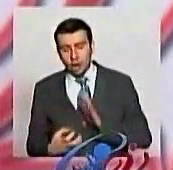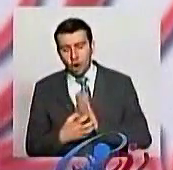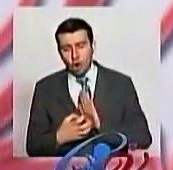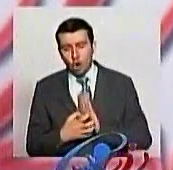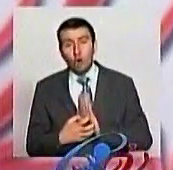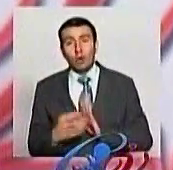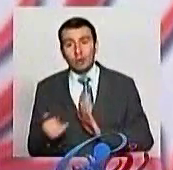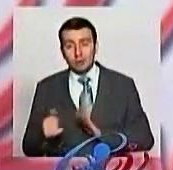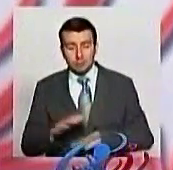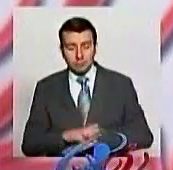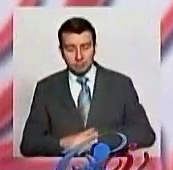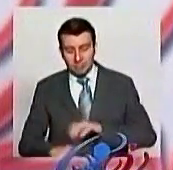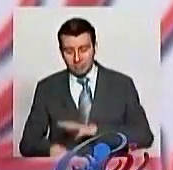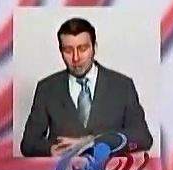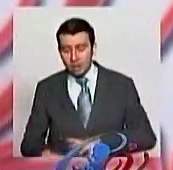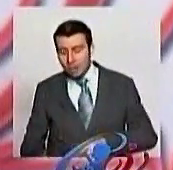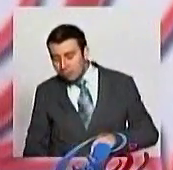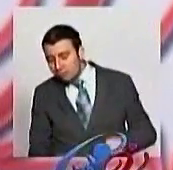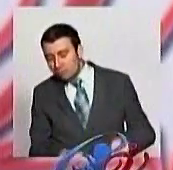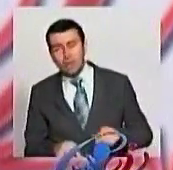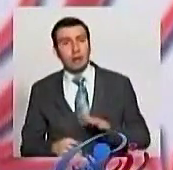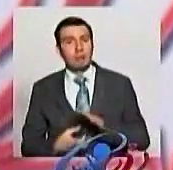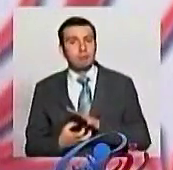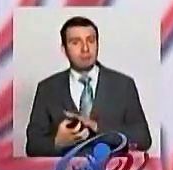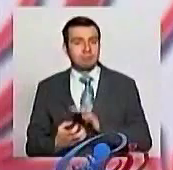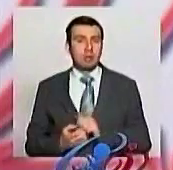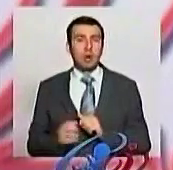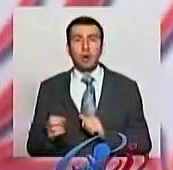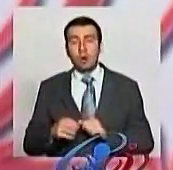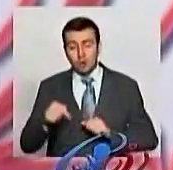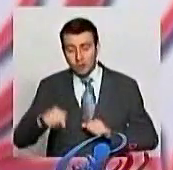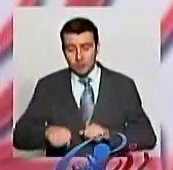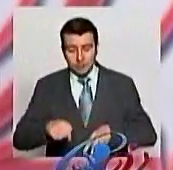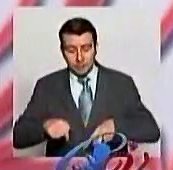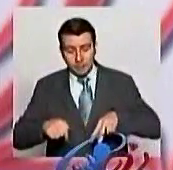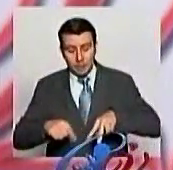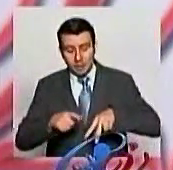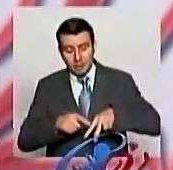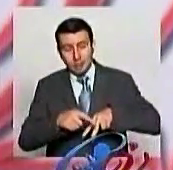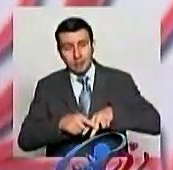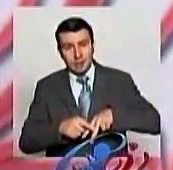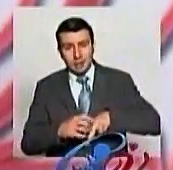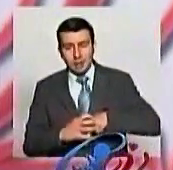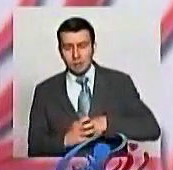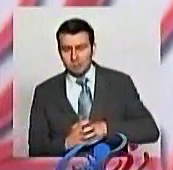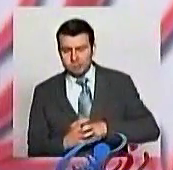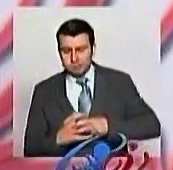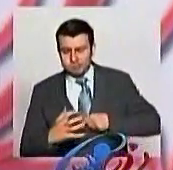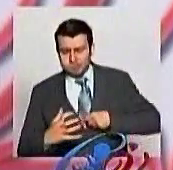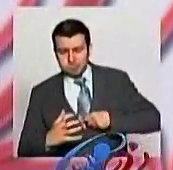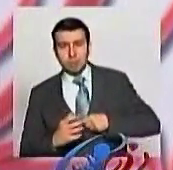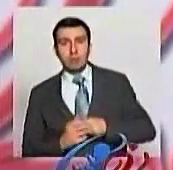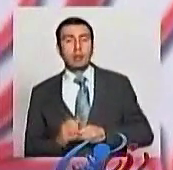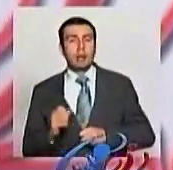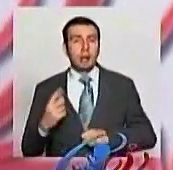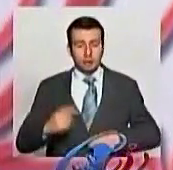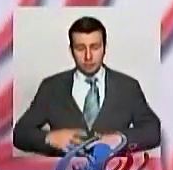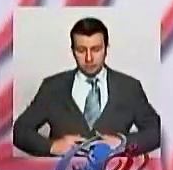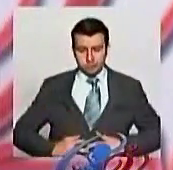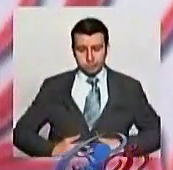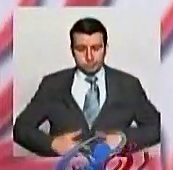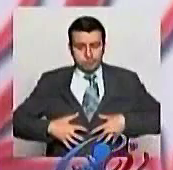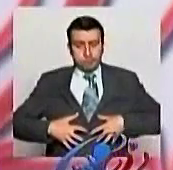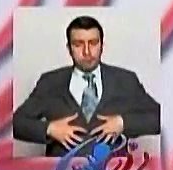vascular periférica, puede tener artrosis en las rodillas, hernia hiatal, gastritis,